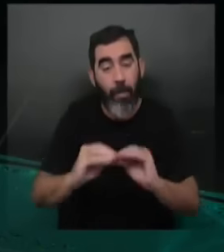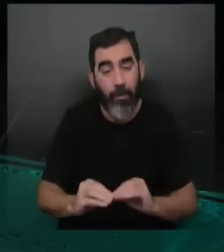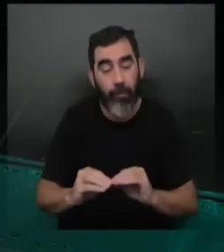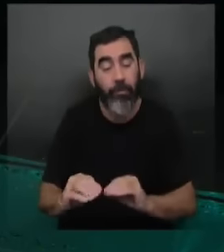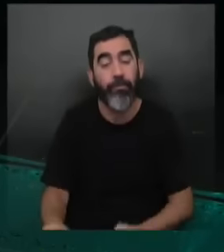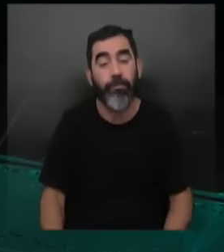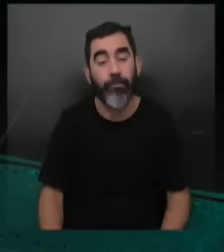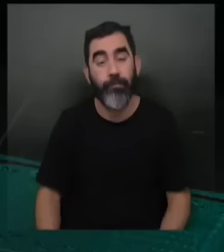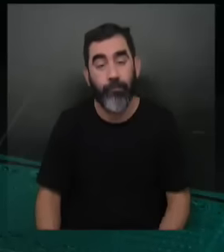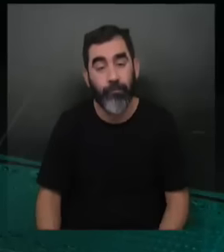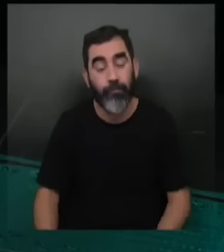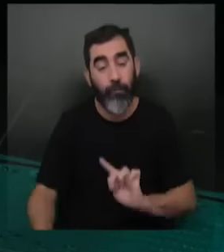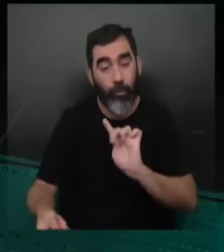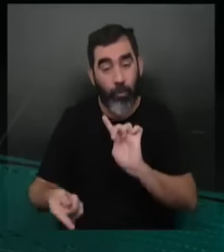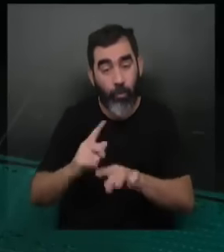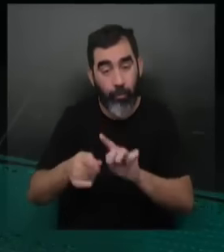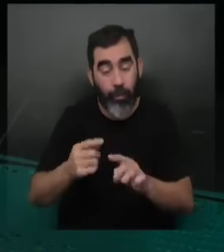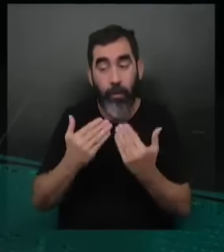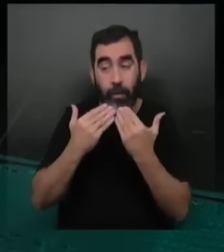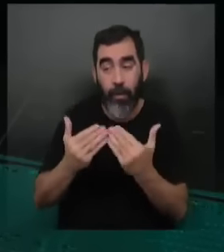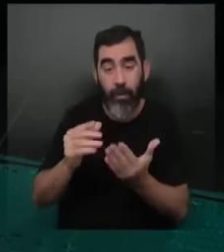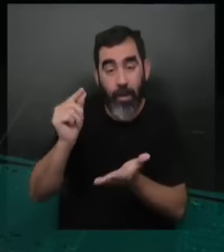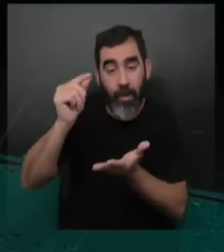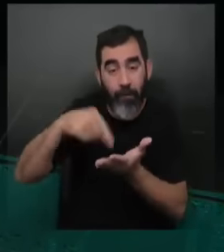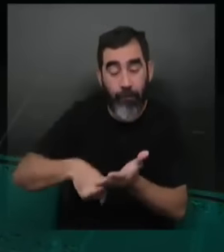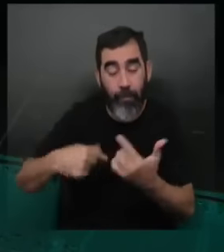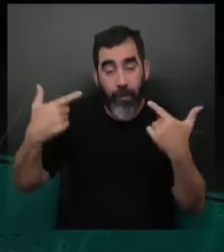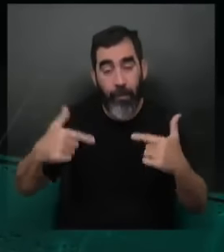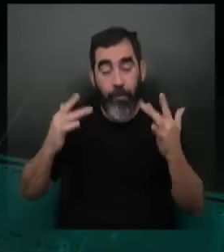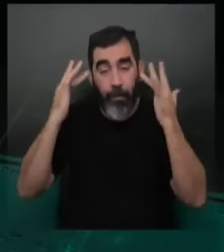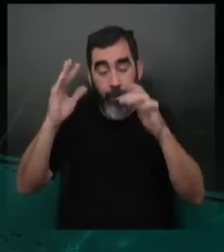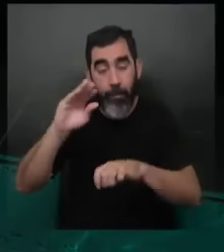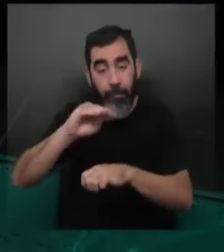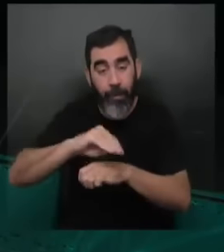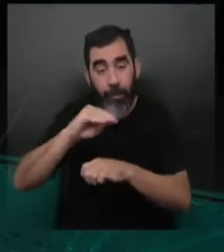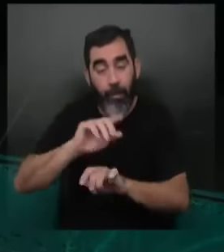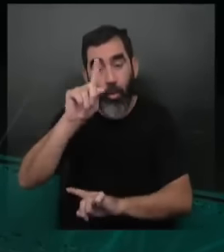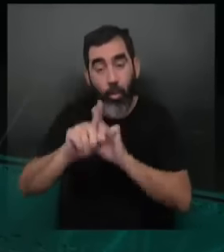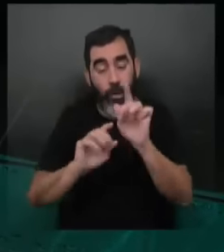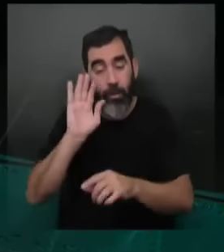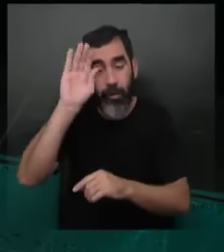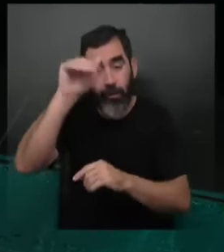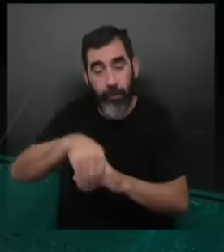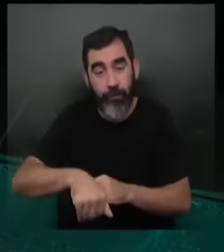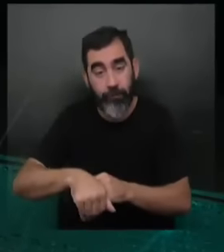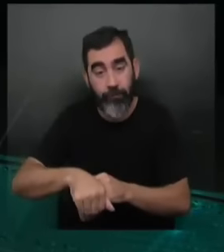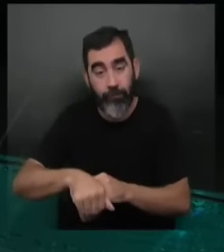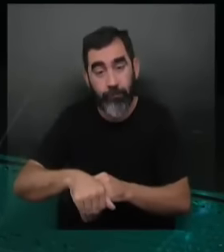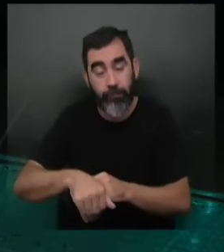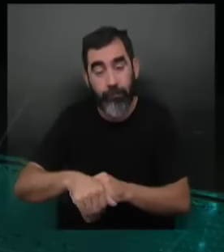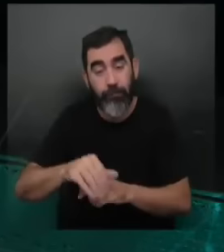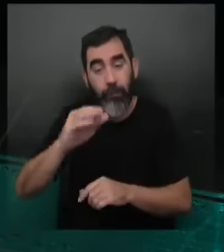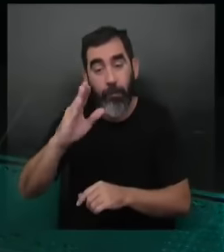interacciones el convenio se hizo posible por la firma del Ministerio de Educación y cultura la universidad de la República el